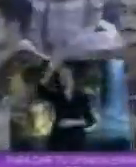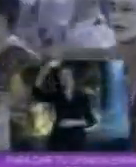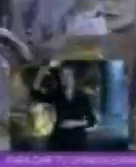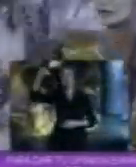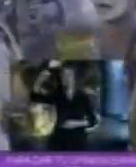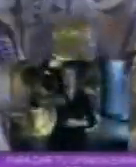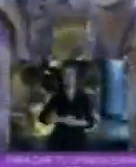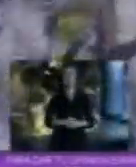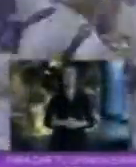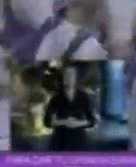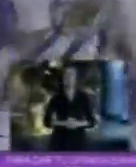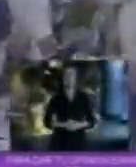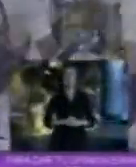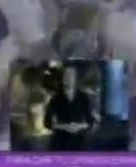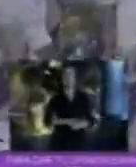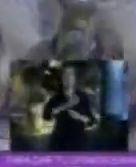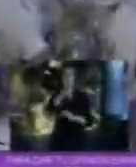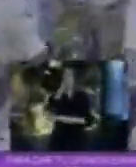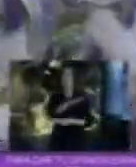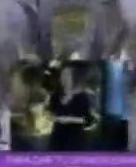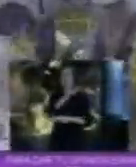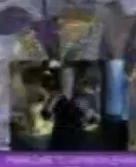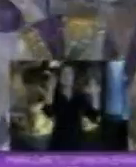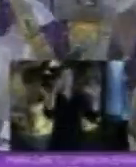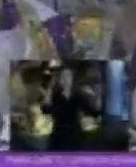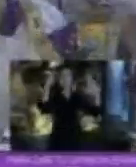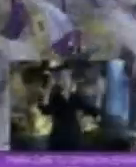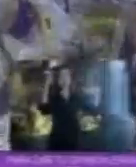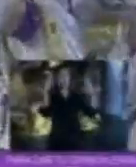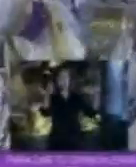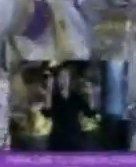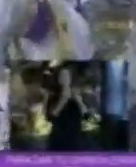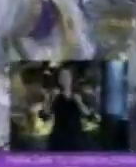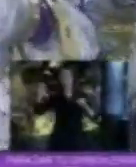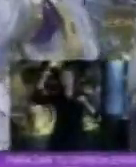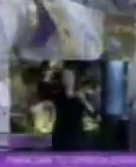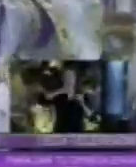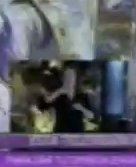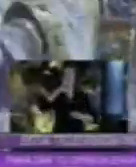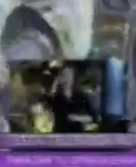y bendice con aplauso 5 años con el alma.